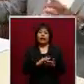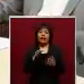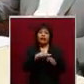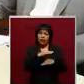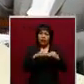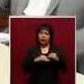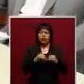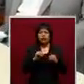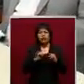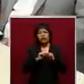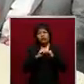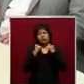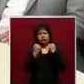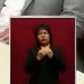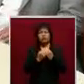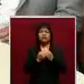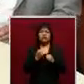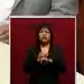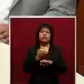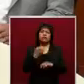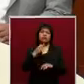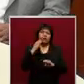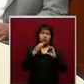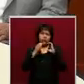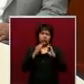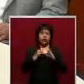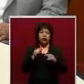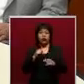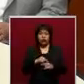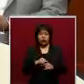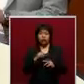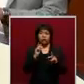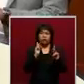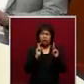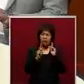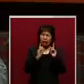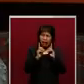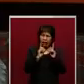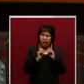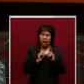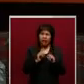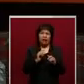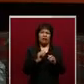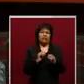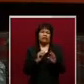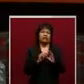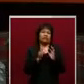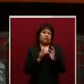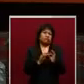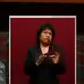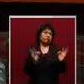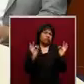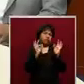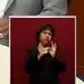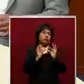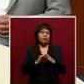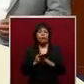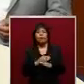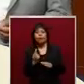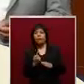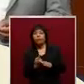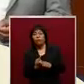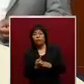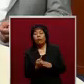a todo el Sistema Estatal de Telecomunicaciones y hoy vamos a dialogar de cosas muy importantes. Muy importantes